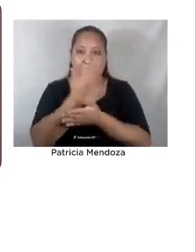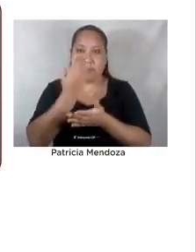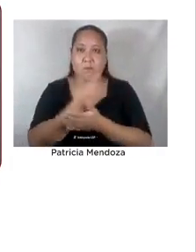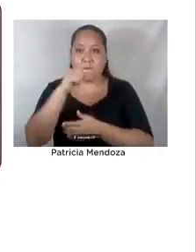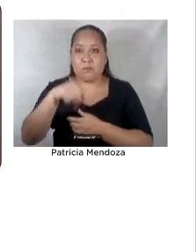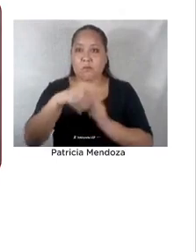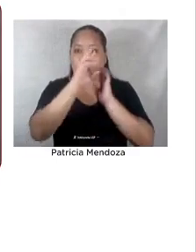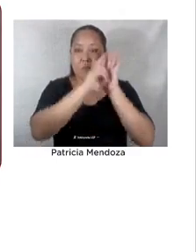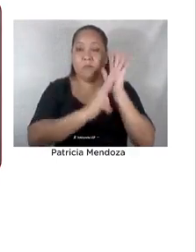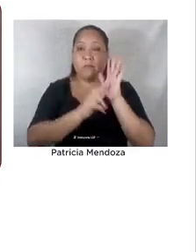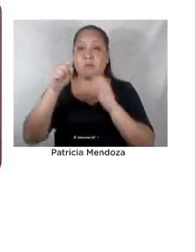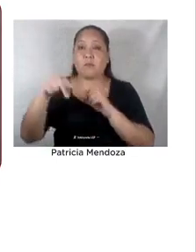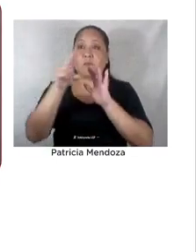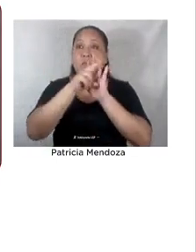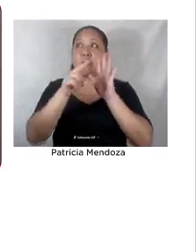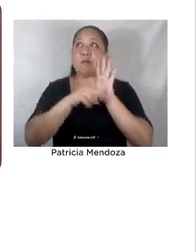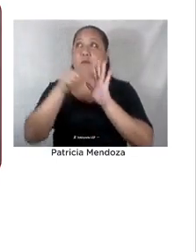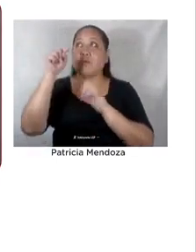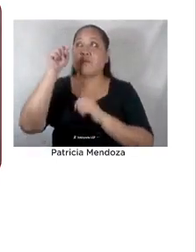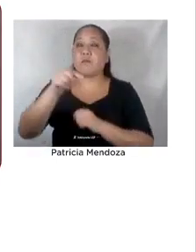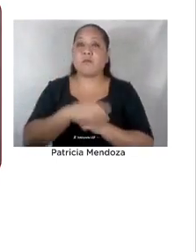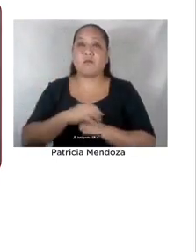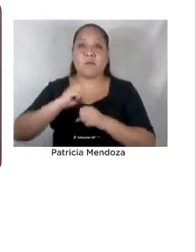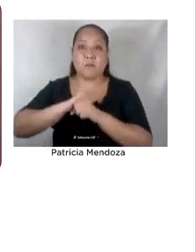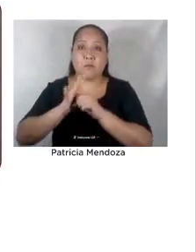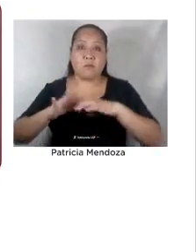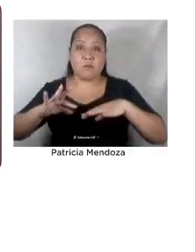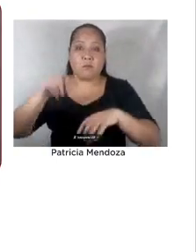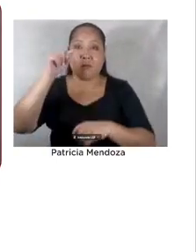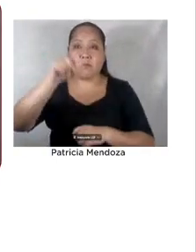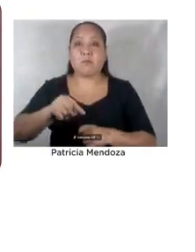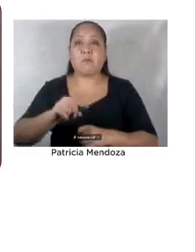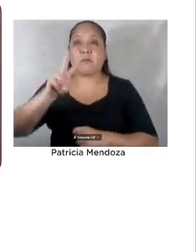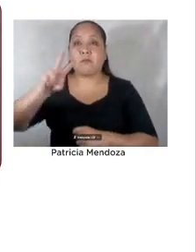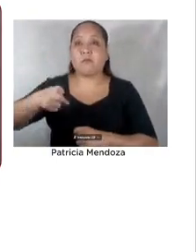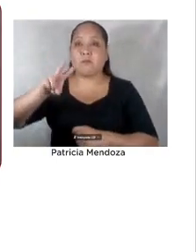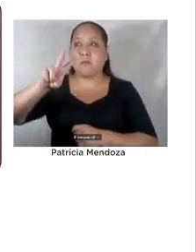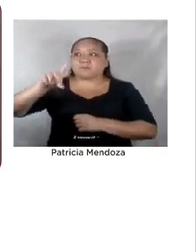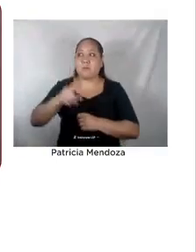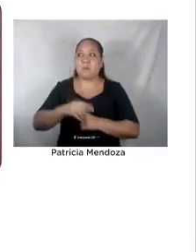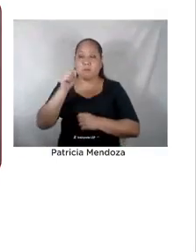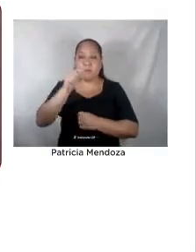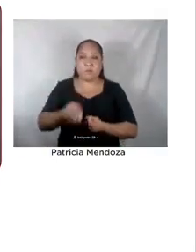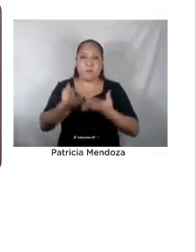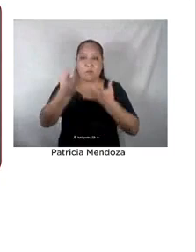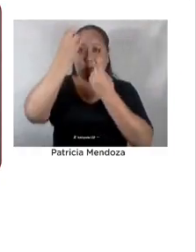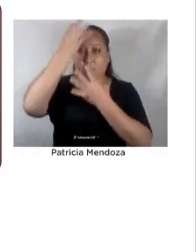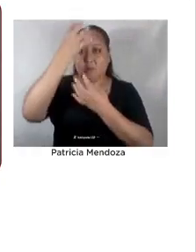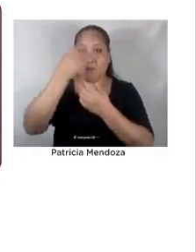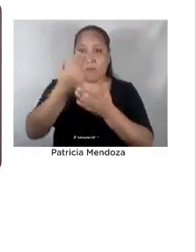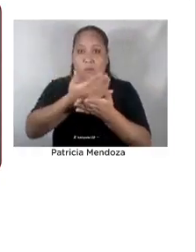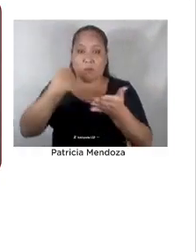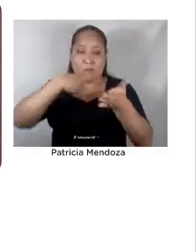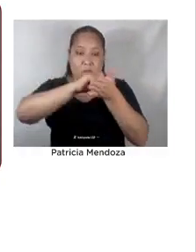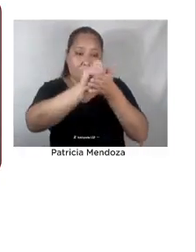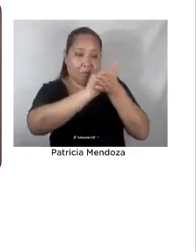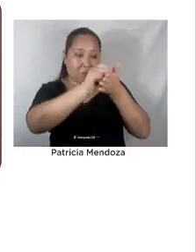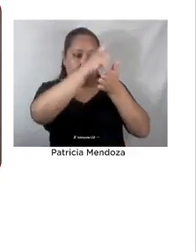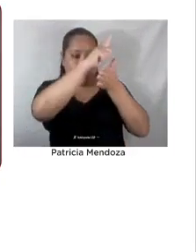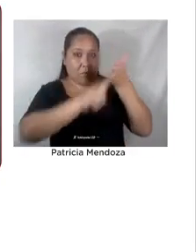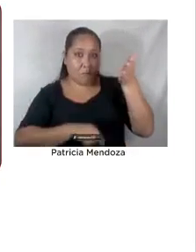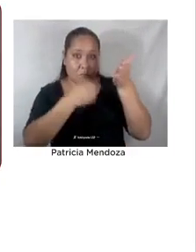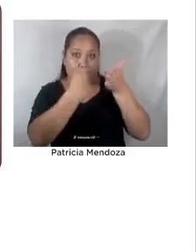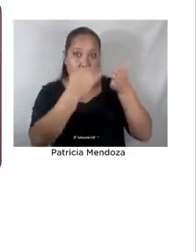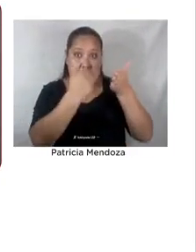normativas frente a la pandemia en este nuevo contexto del 2021. Les informamos que las preinscripciones ya están